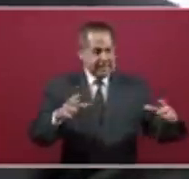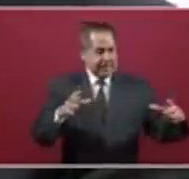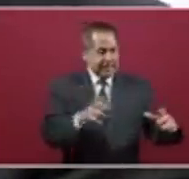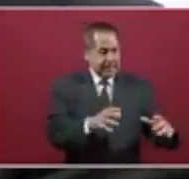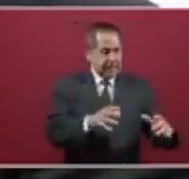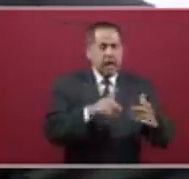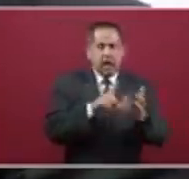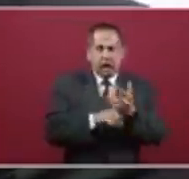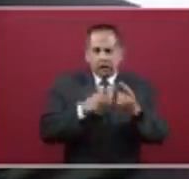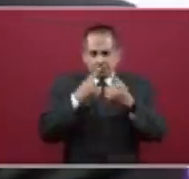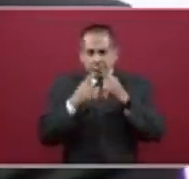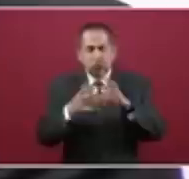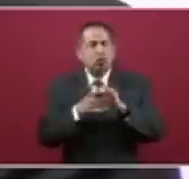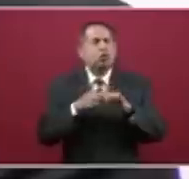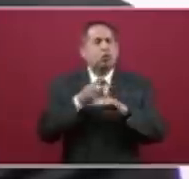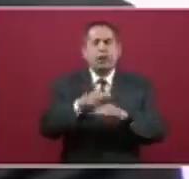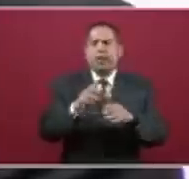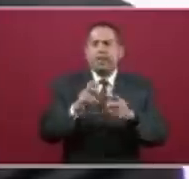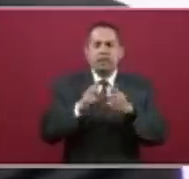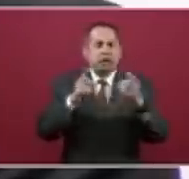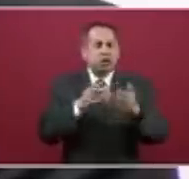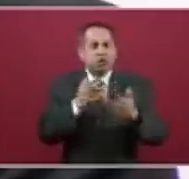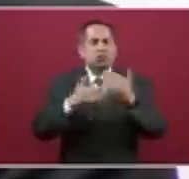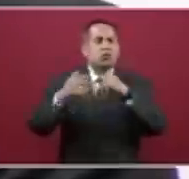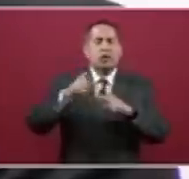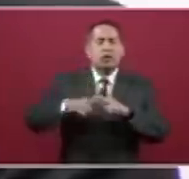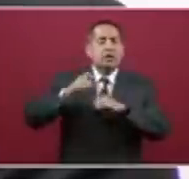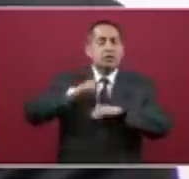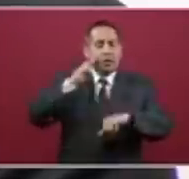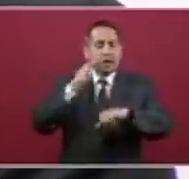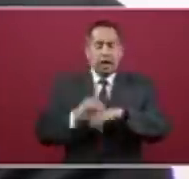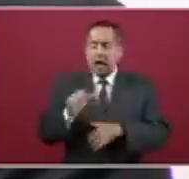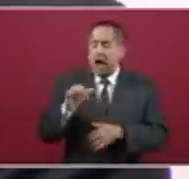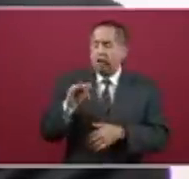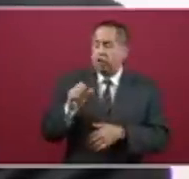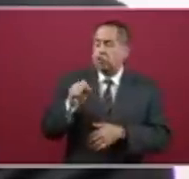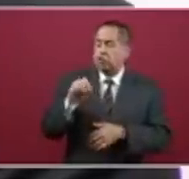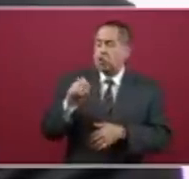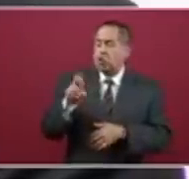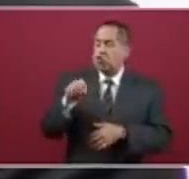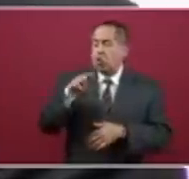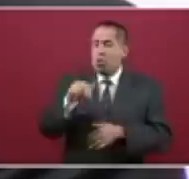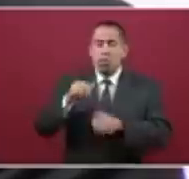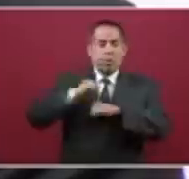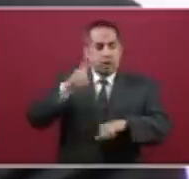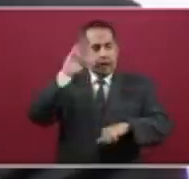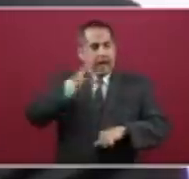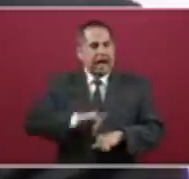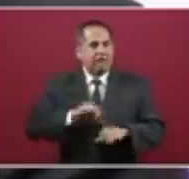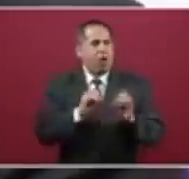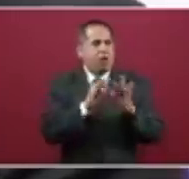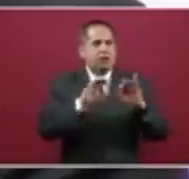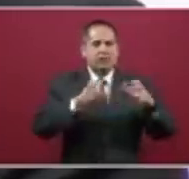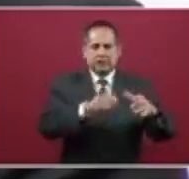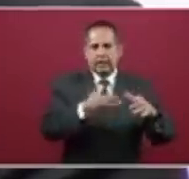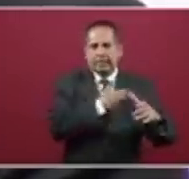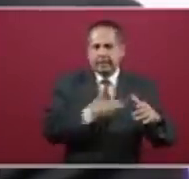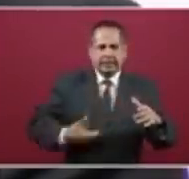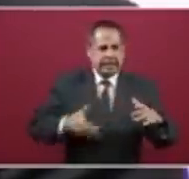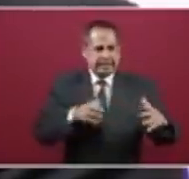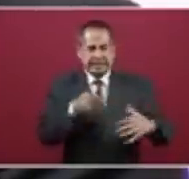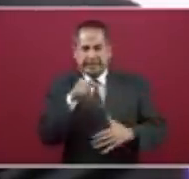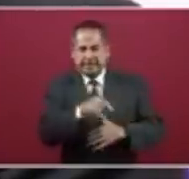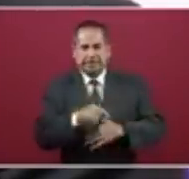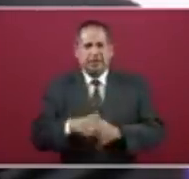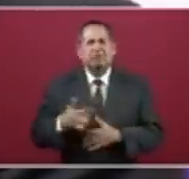de promoción para el desarrollo lo coordina alfonso romo jefe de la oficina de la presidencia estamos